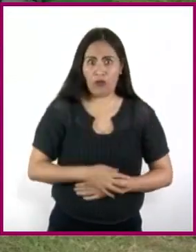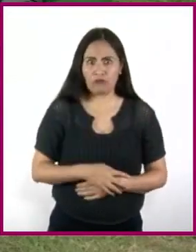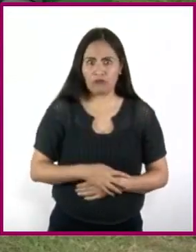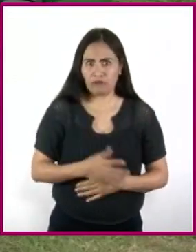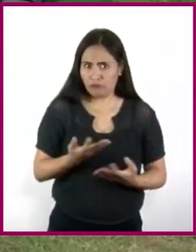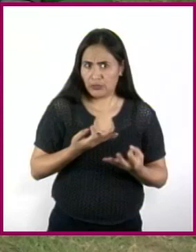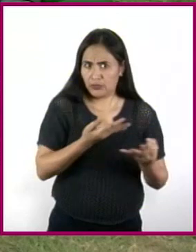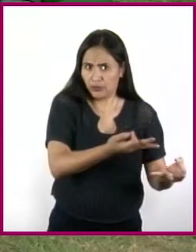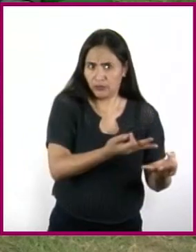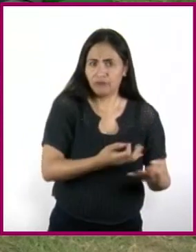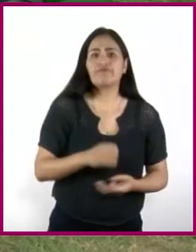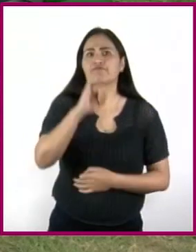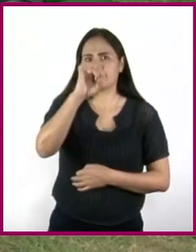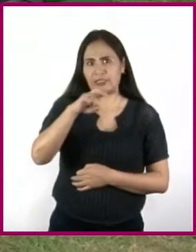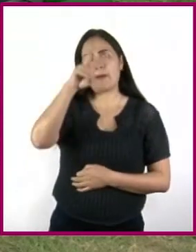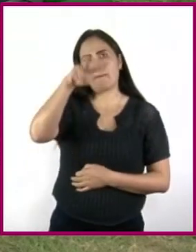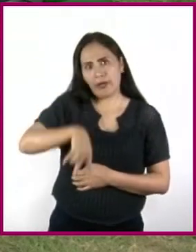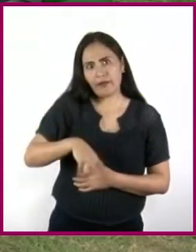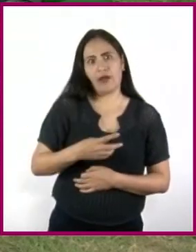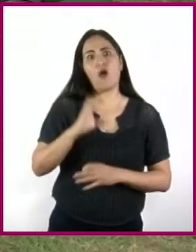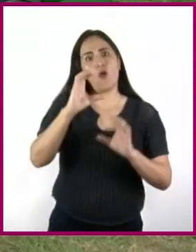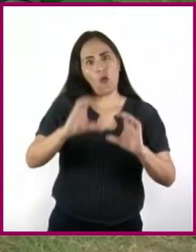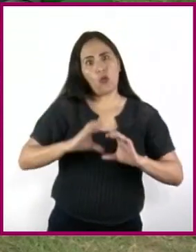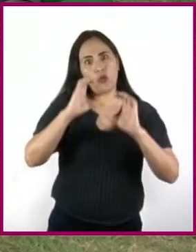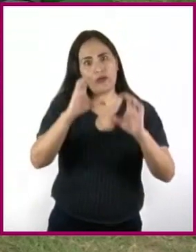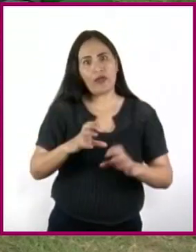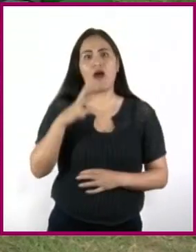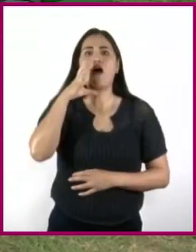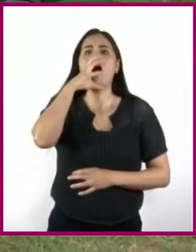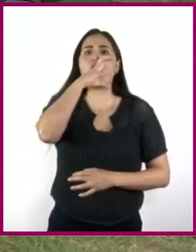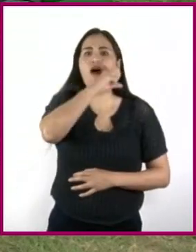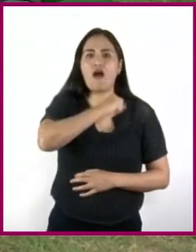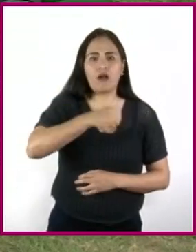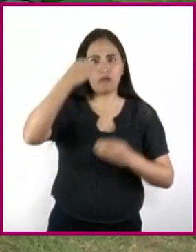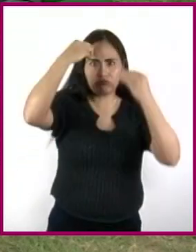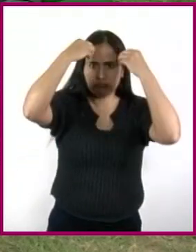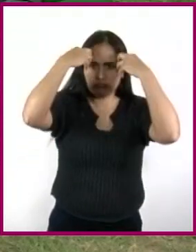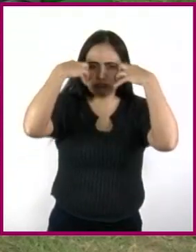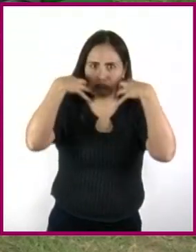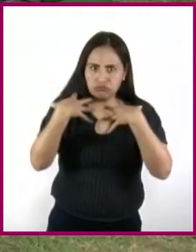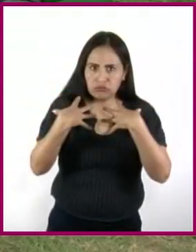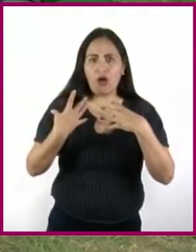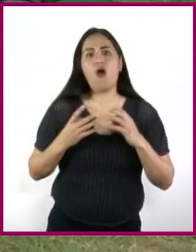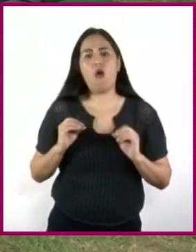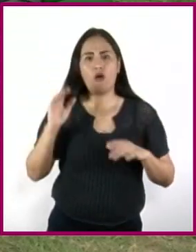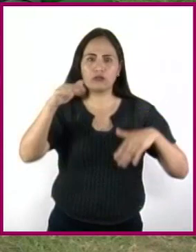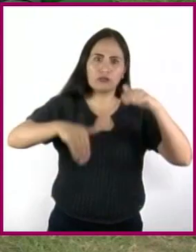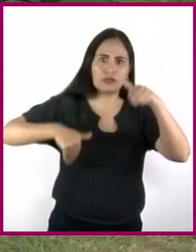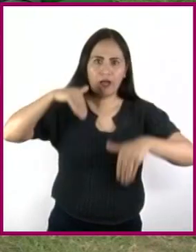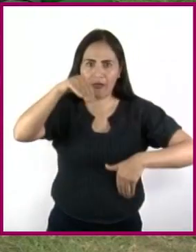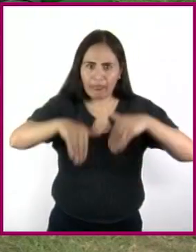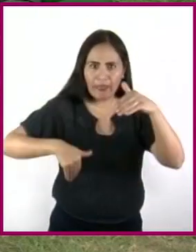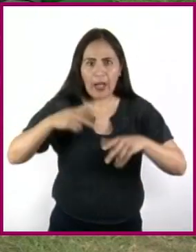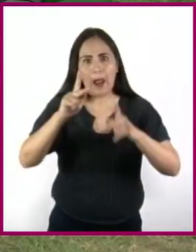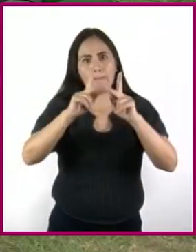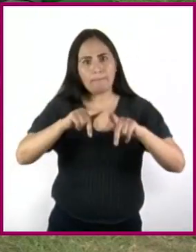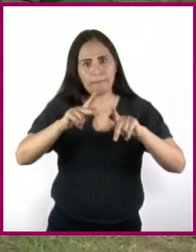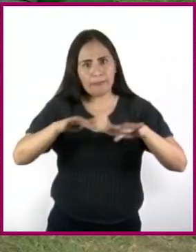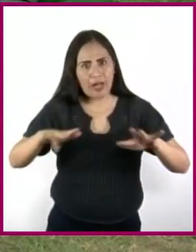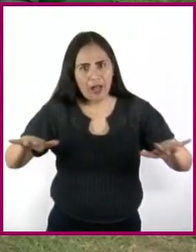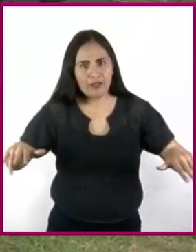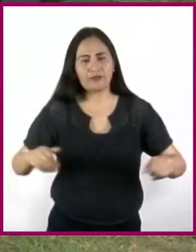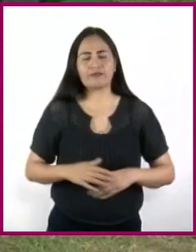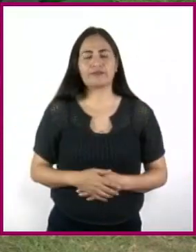Eso es cierto. Así es que hay que tener cuidado cuando hace mucho calor y estamos sudando, o cuando vamos a albercas, a playas. ¿Es